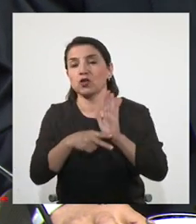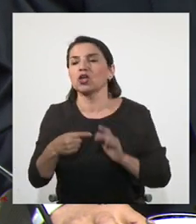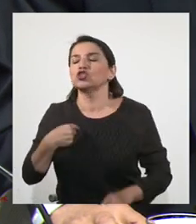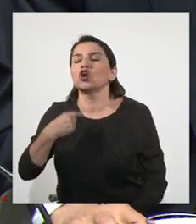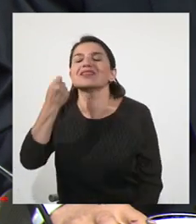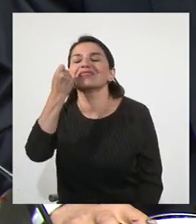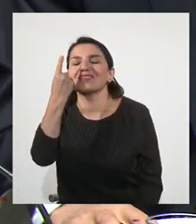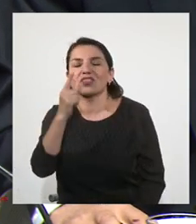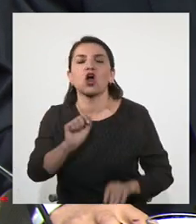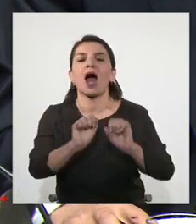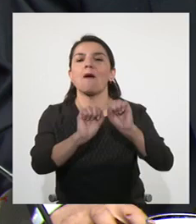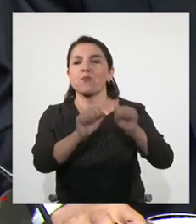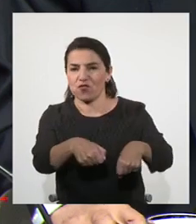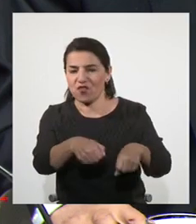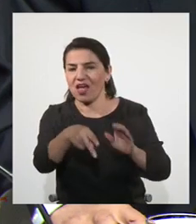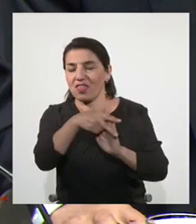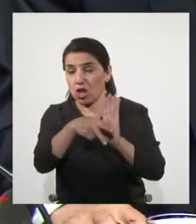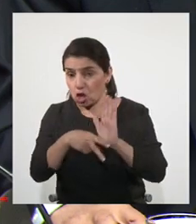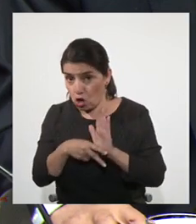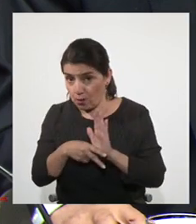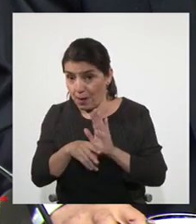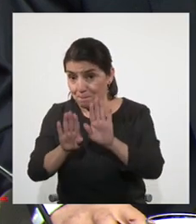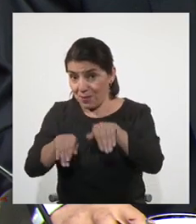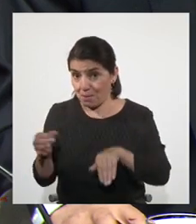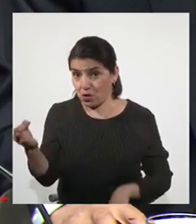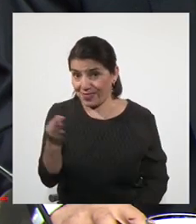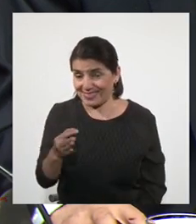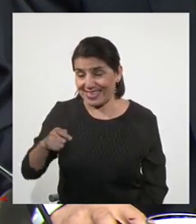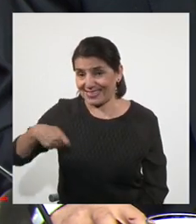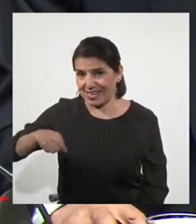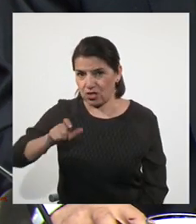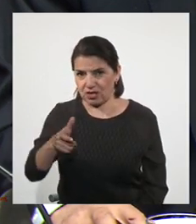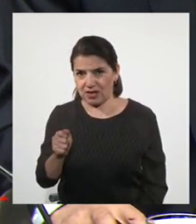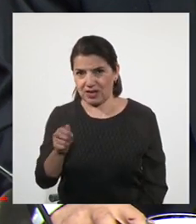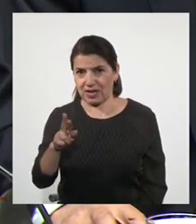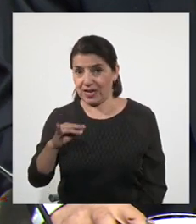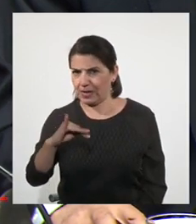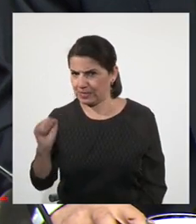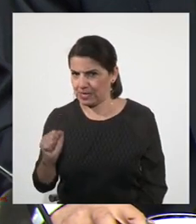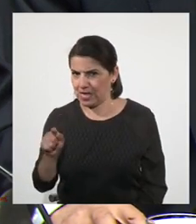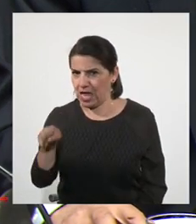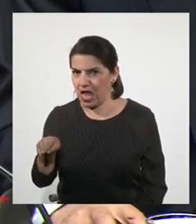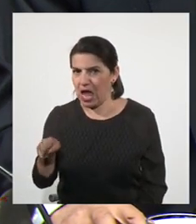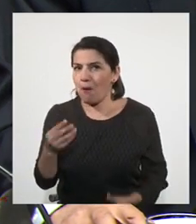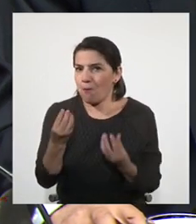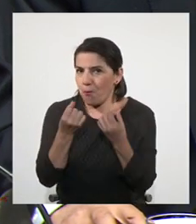pero como dice el senador García, uno se puede equivocar, muchas veces nos equivocamos. La pregunta